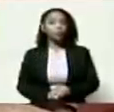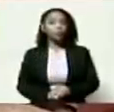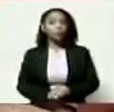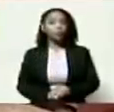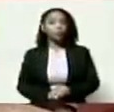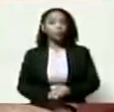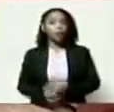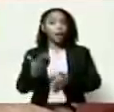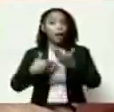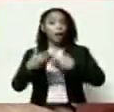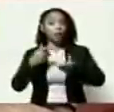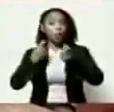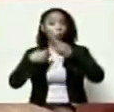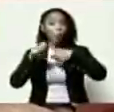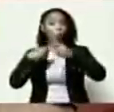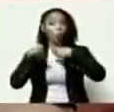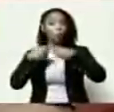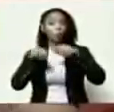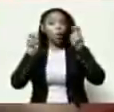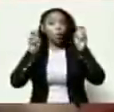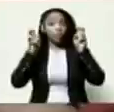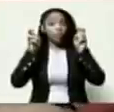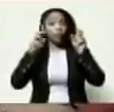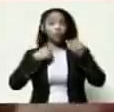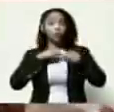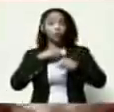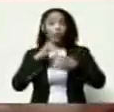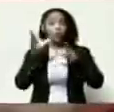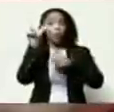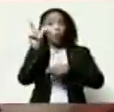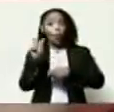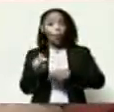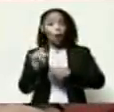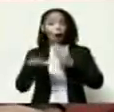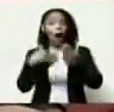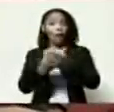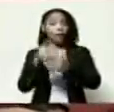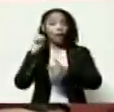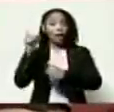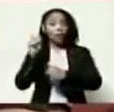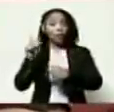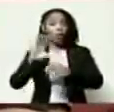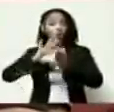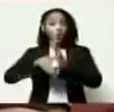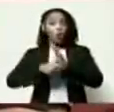La relación comercial con el tema, bueno, teníamos refinerías allá hasta que ellos se las robaron.